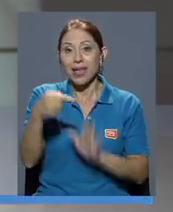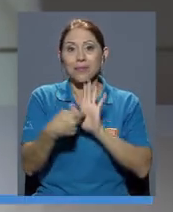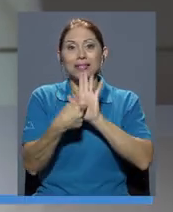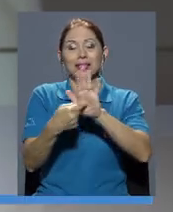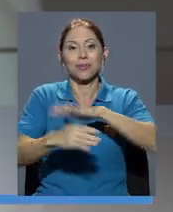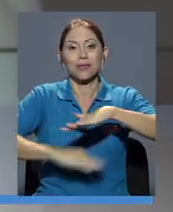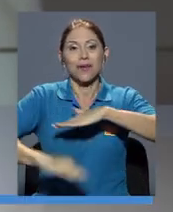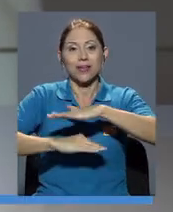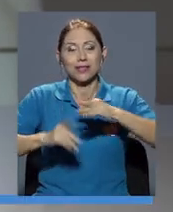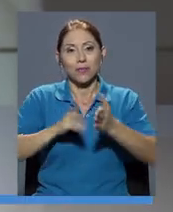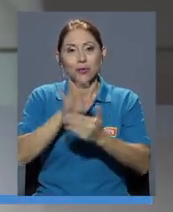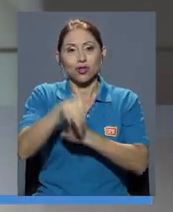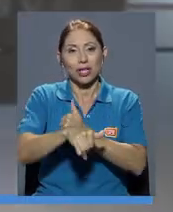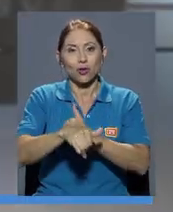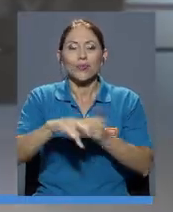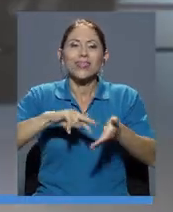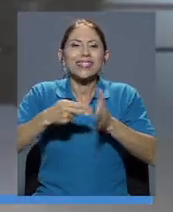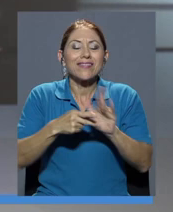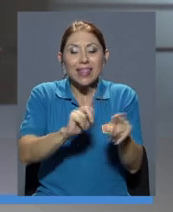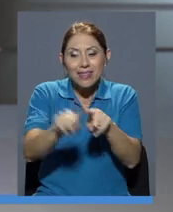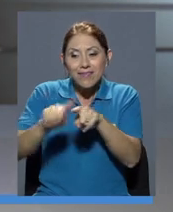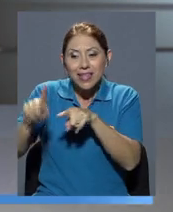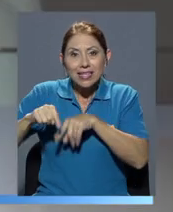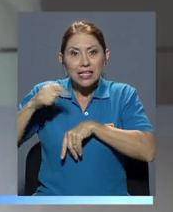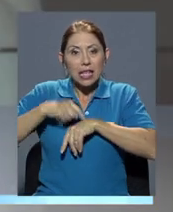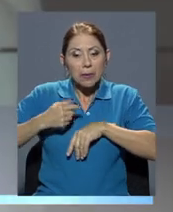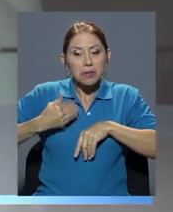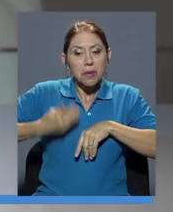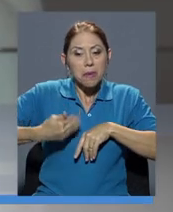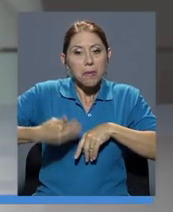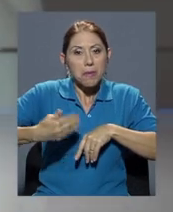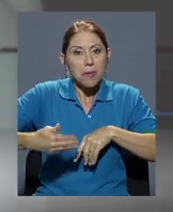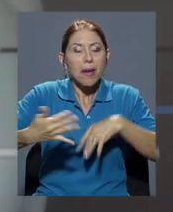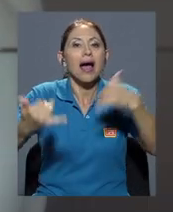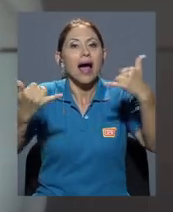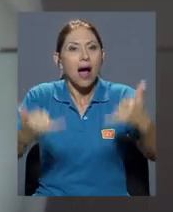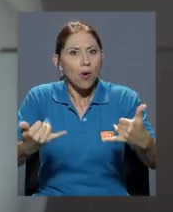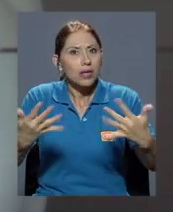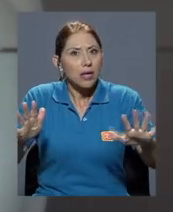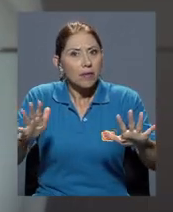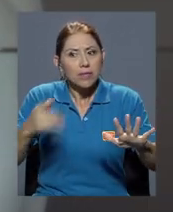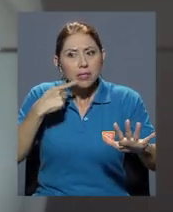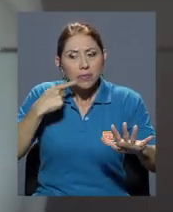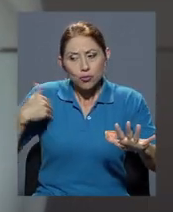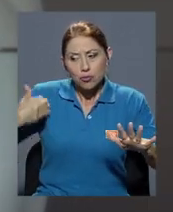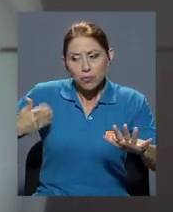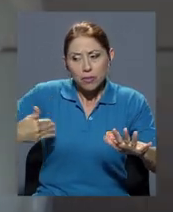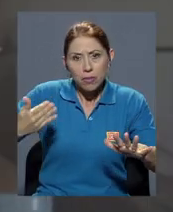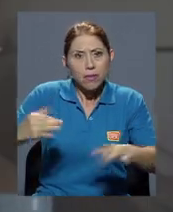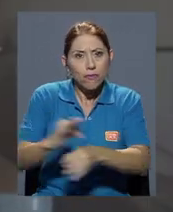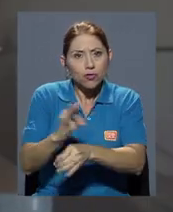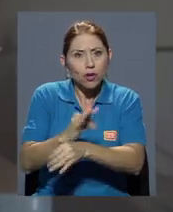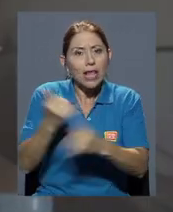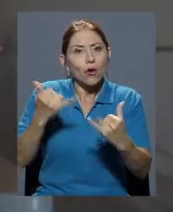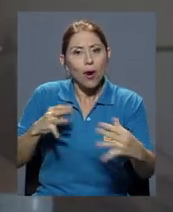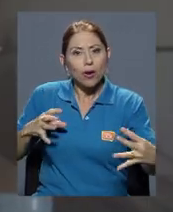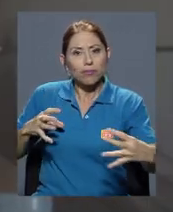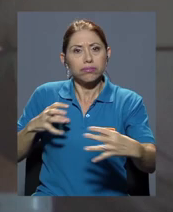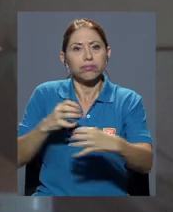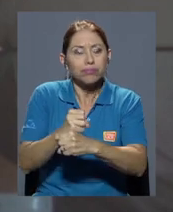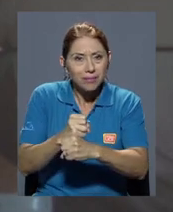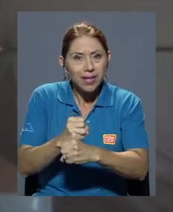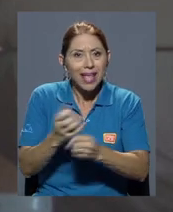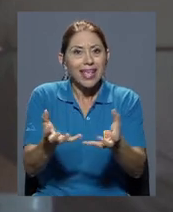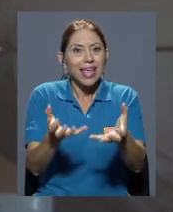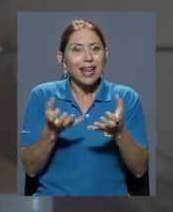tener estas diferentes etapas, estos módulos pequeños. Y ahora estamos en la etapa de considerar, bueno, ya tenemos los módulos funcionando, queremos integrarlos. Es decir, queremos